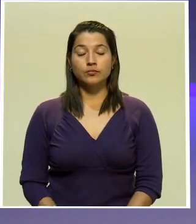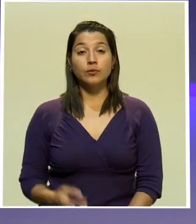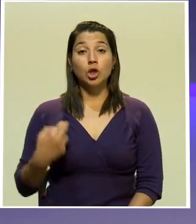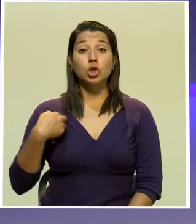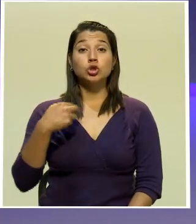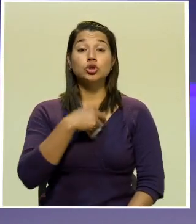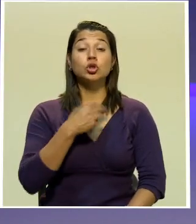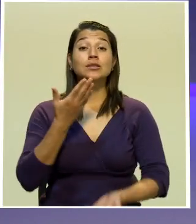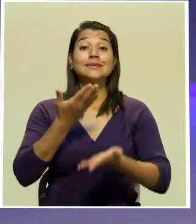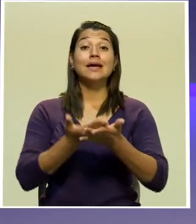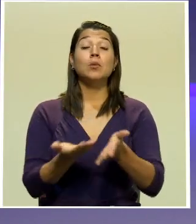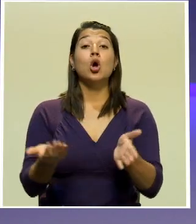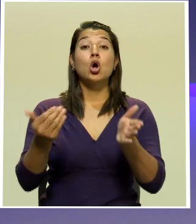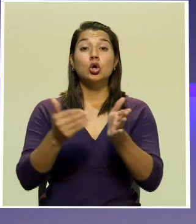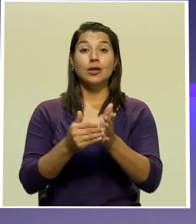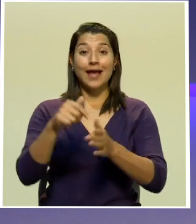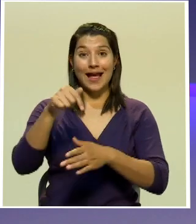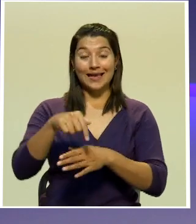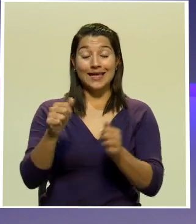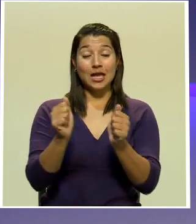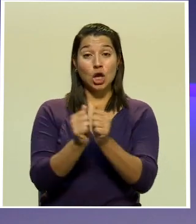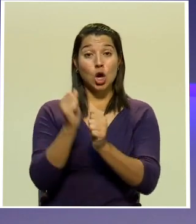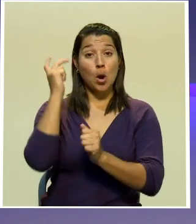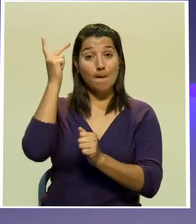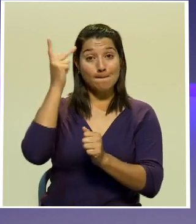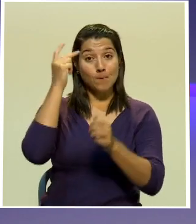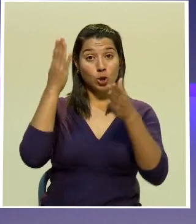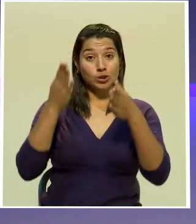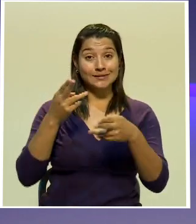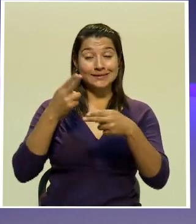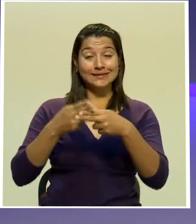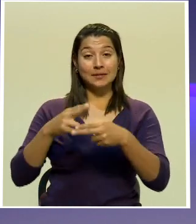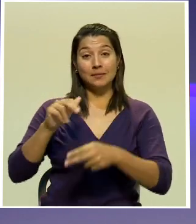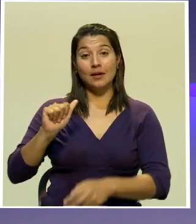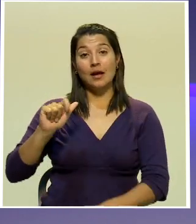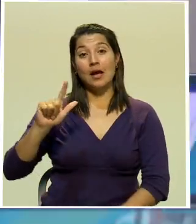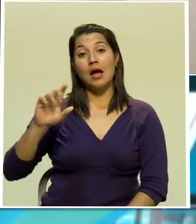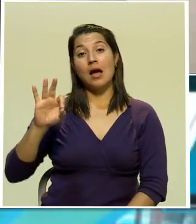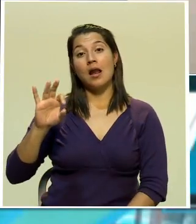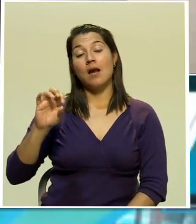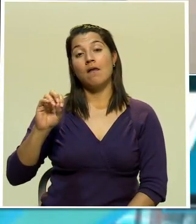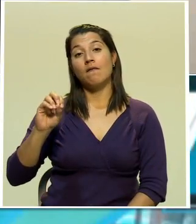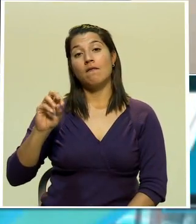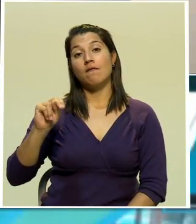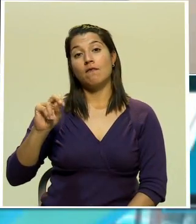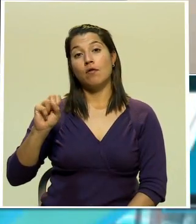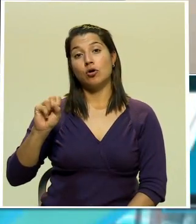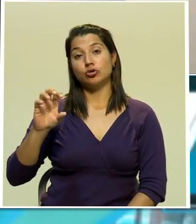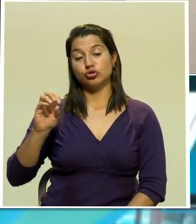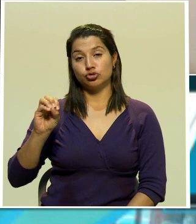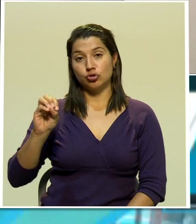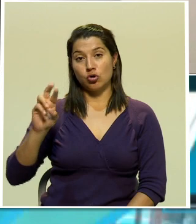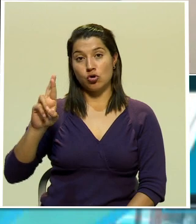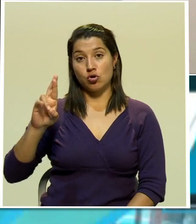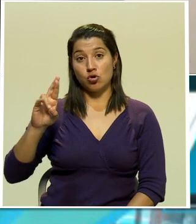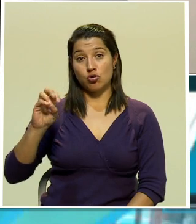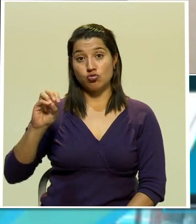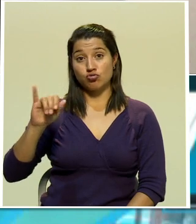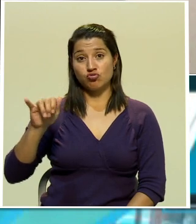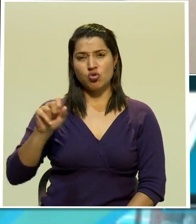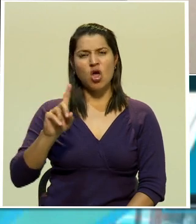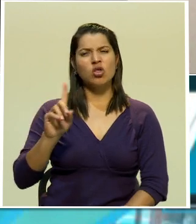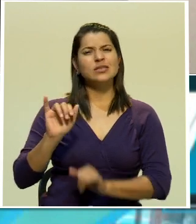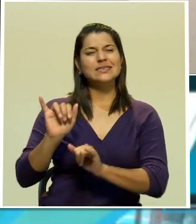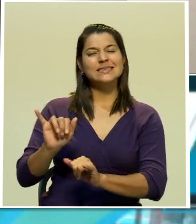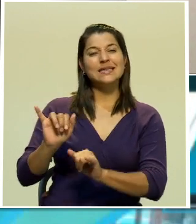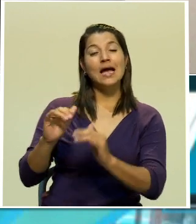Estamos de regreso en esta conversación con el politólogo Alfonso Rojas en Texas, hablando del escenario